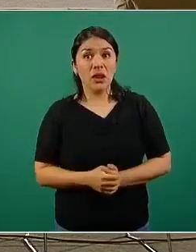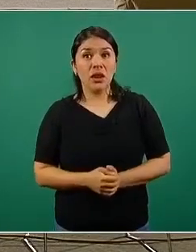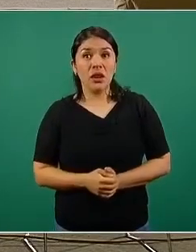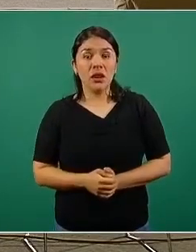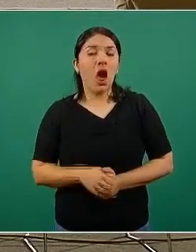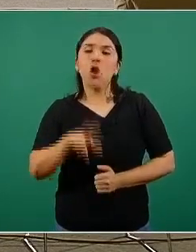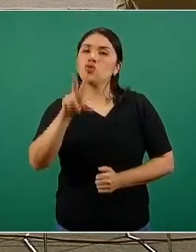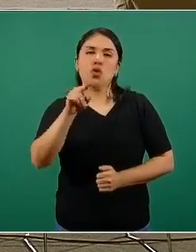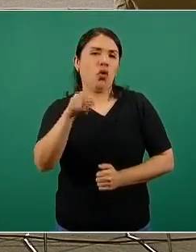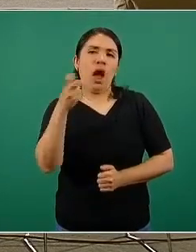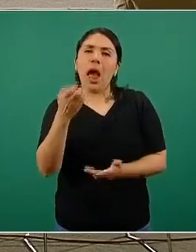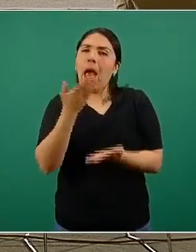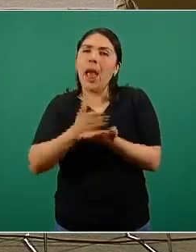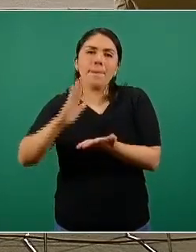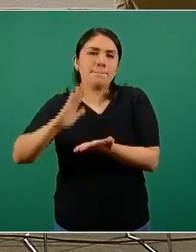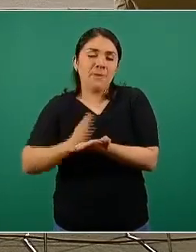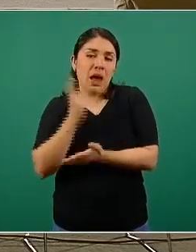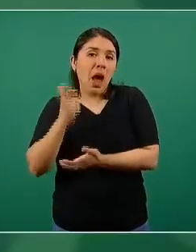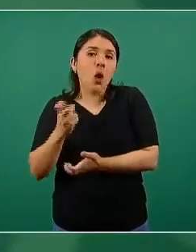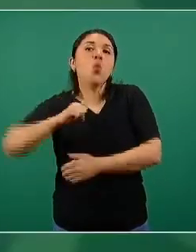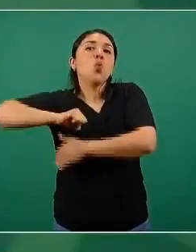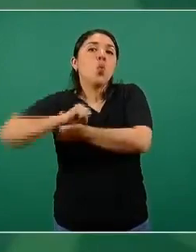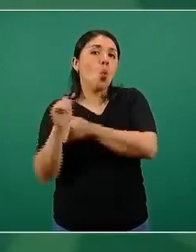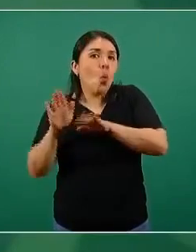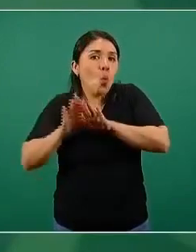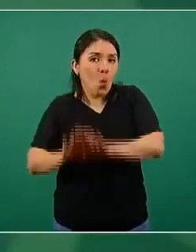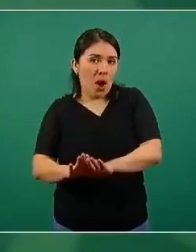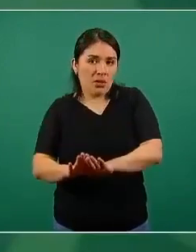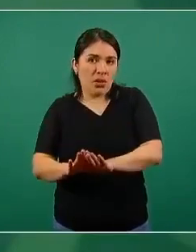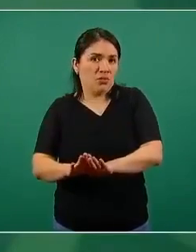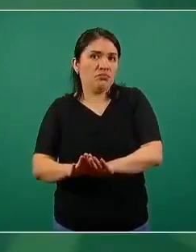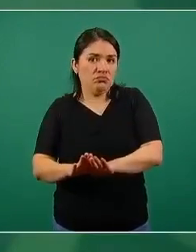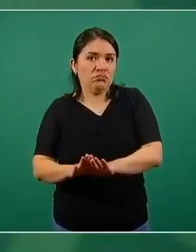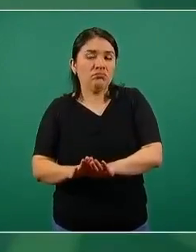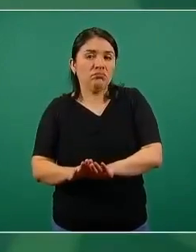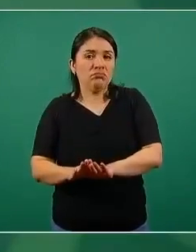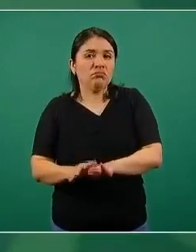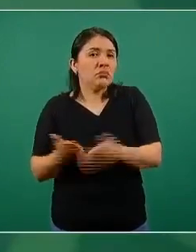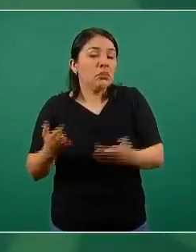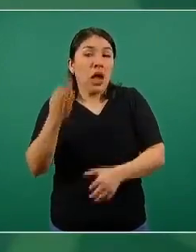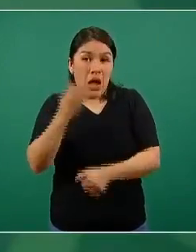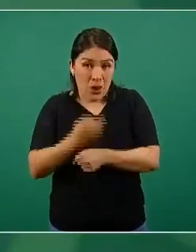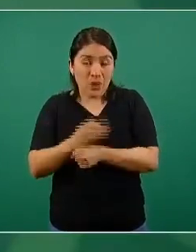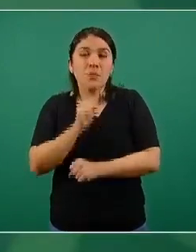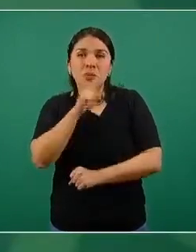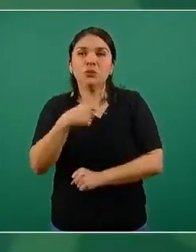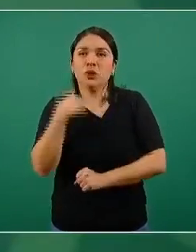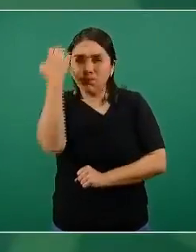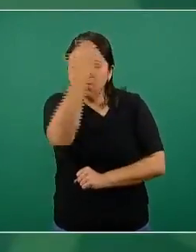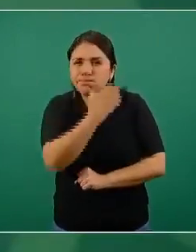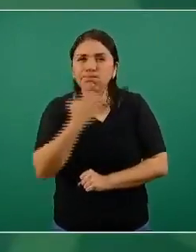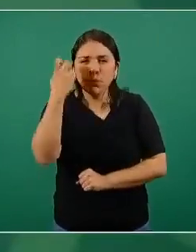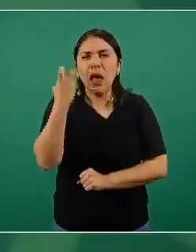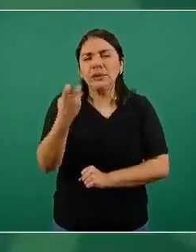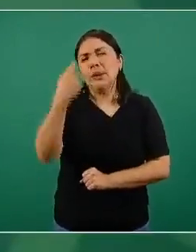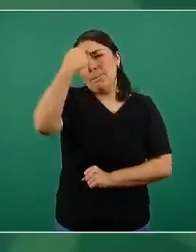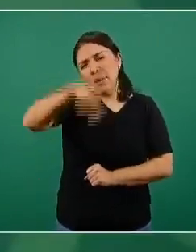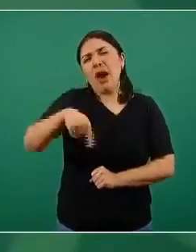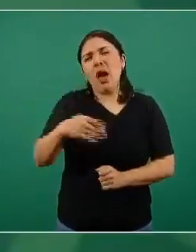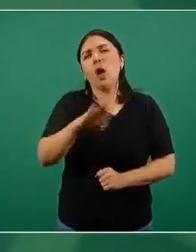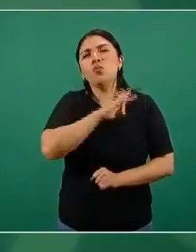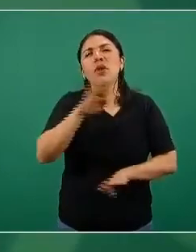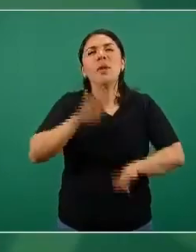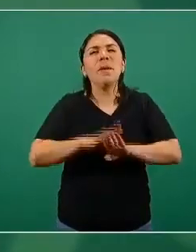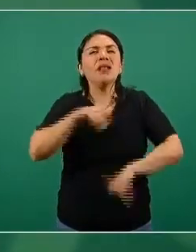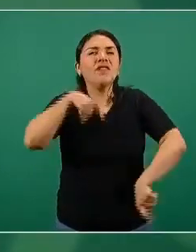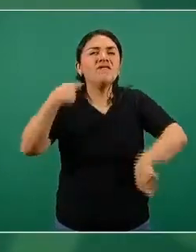están en reserva, estas no están destinadas ahora. Estamos precisamente viendo, esto nos permite tener